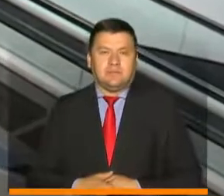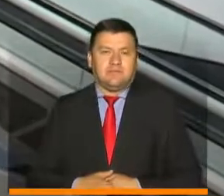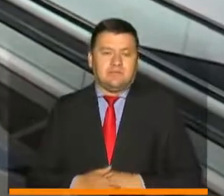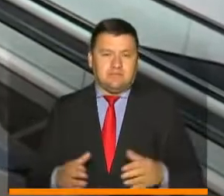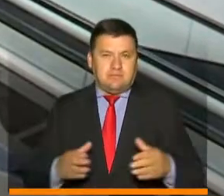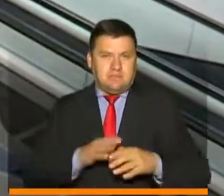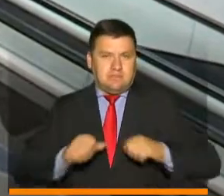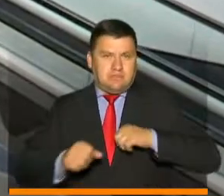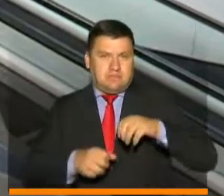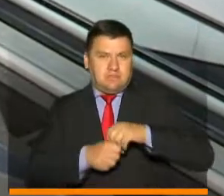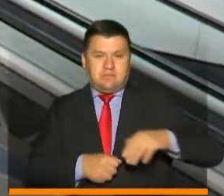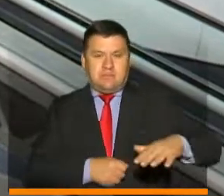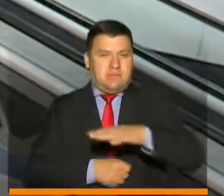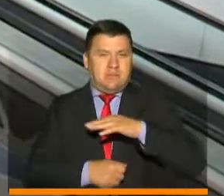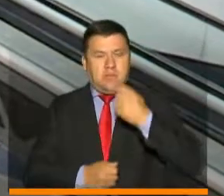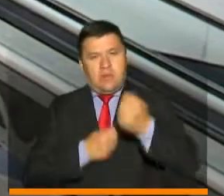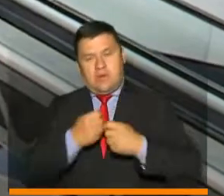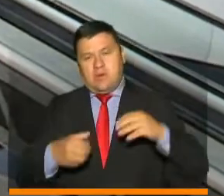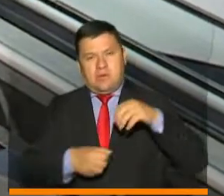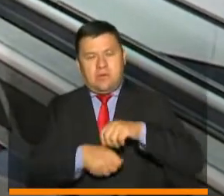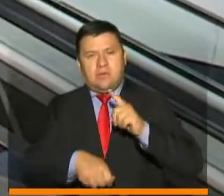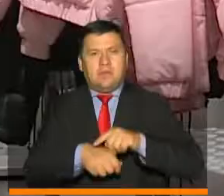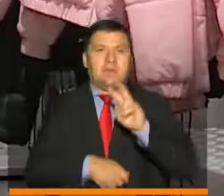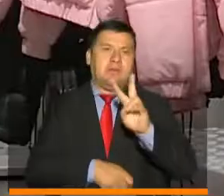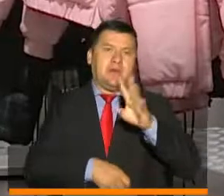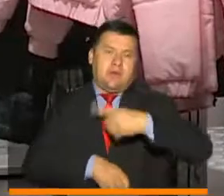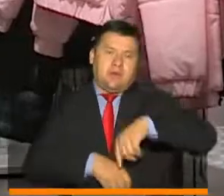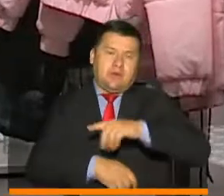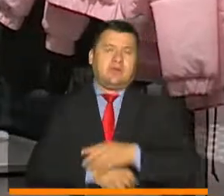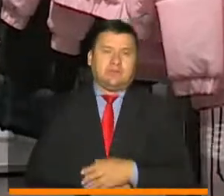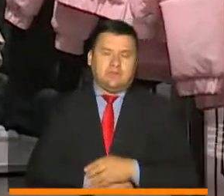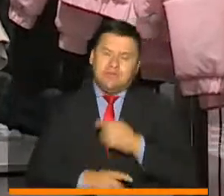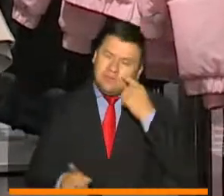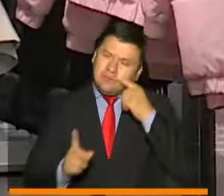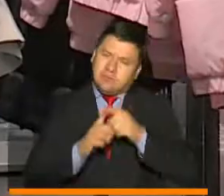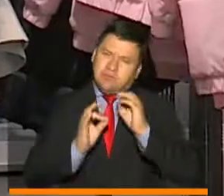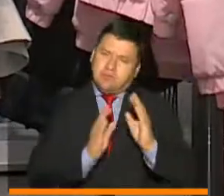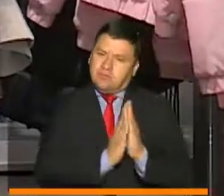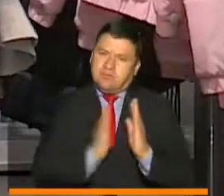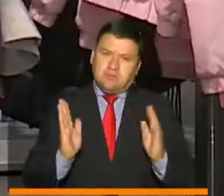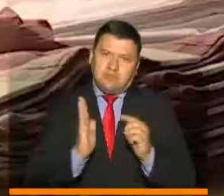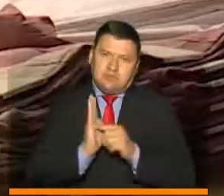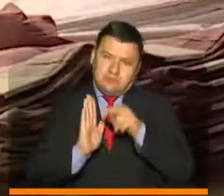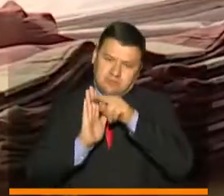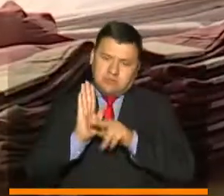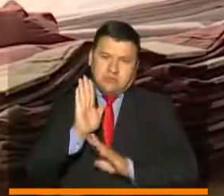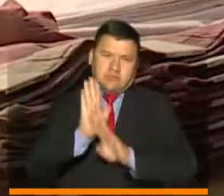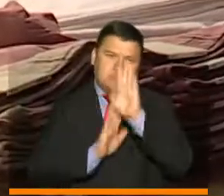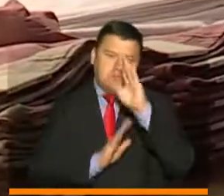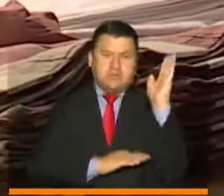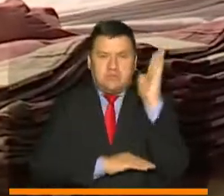Permitir la operación de los establecimientos comerciales durante 24 horas, con el fin de garantizar el normal